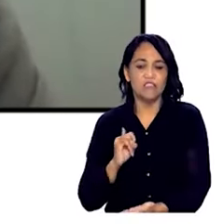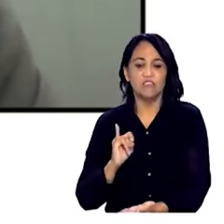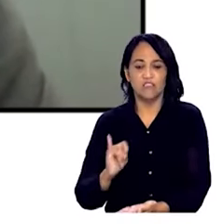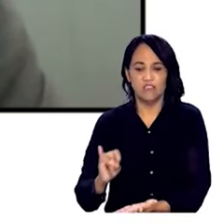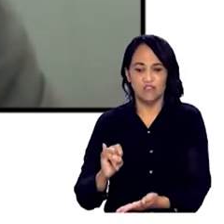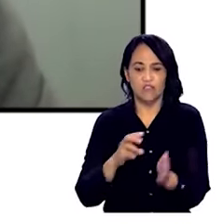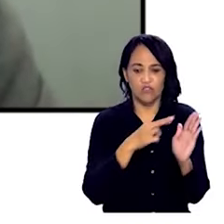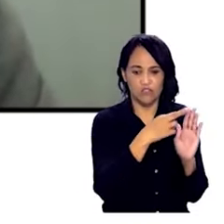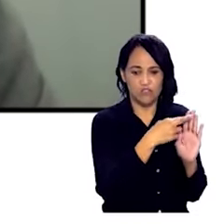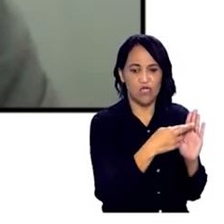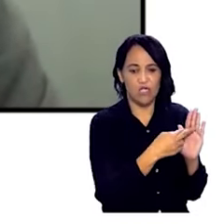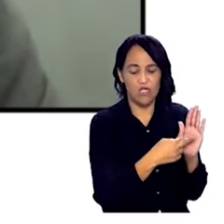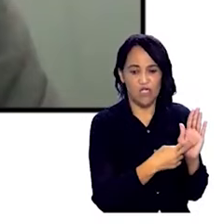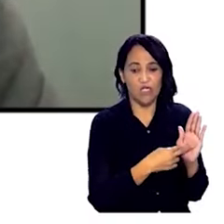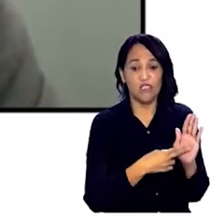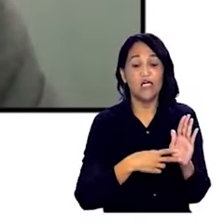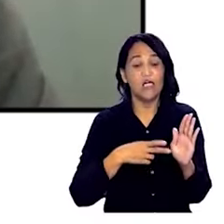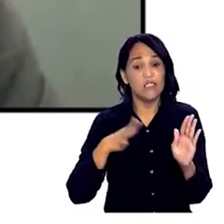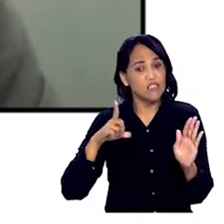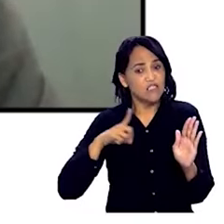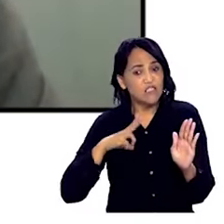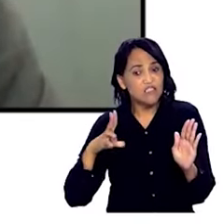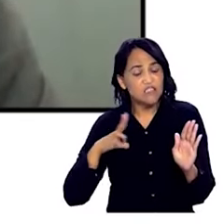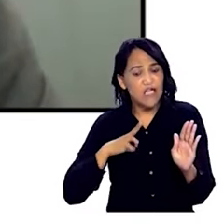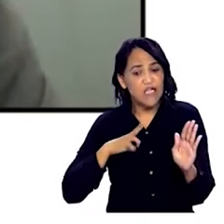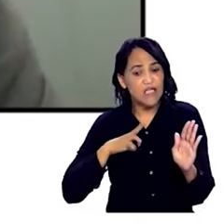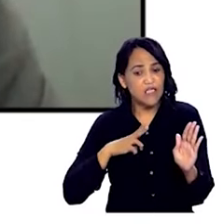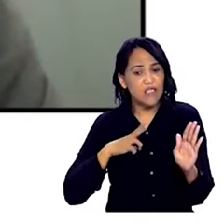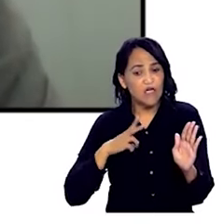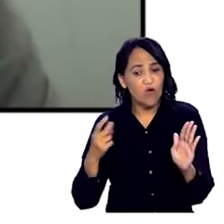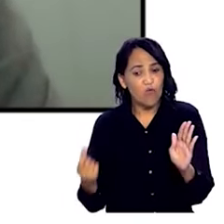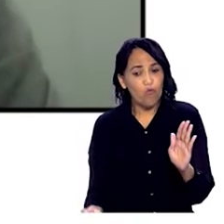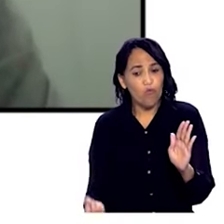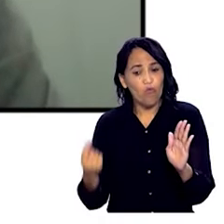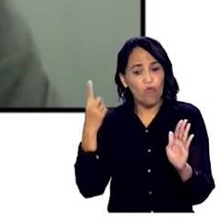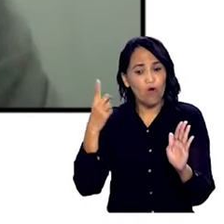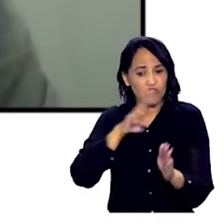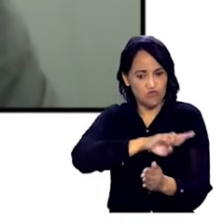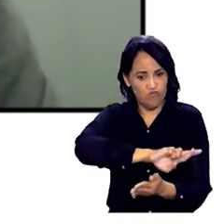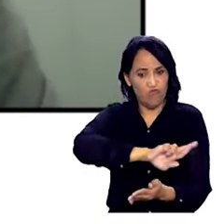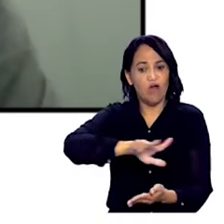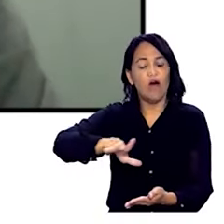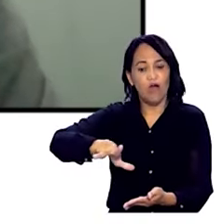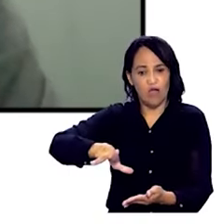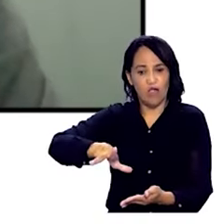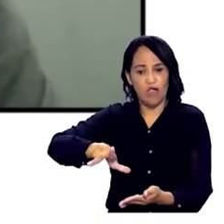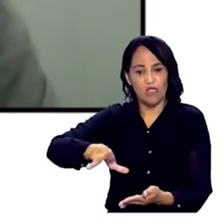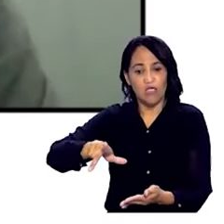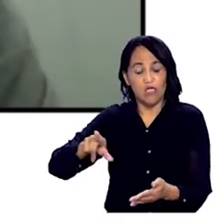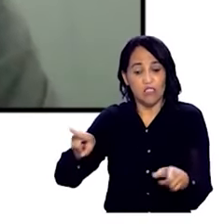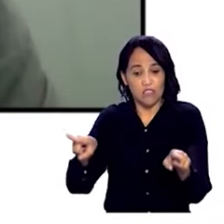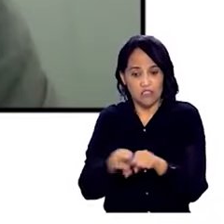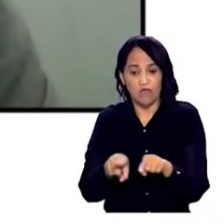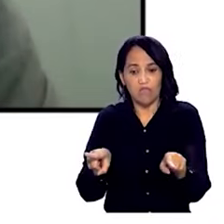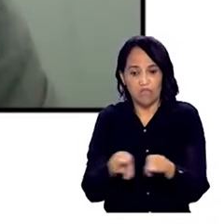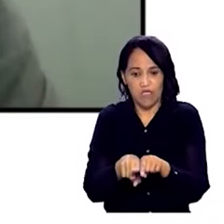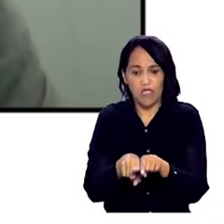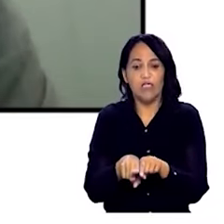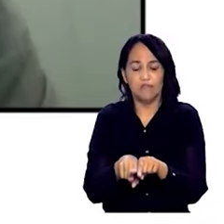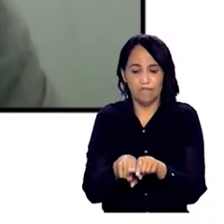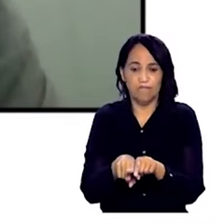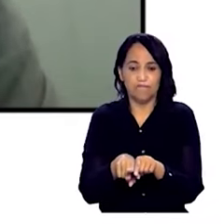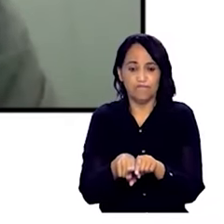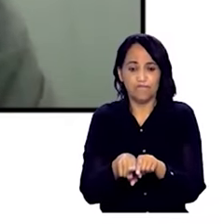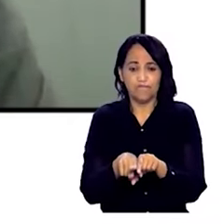solo confirma la regla amenaza con destruo es una particular del